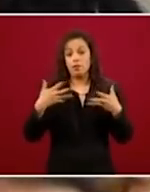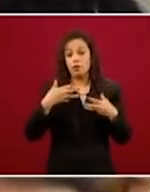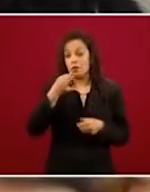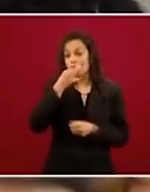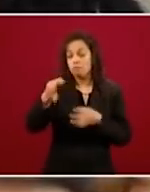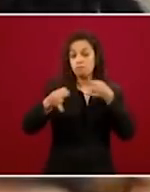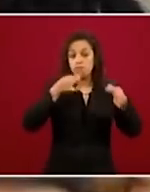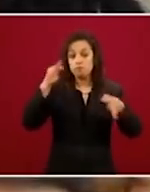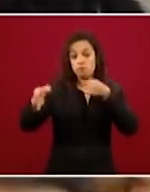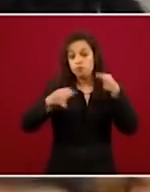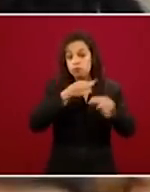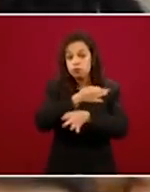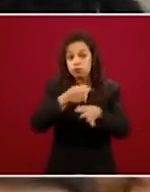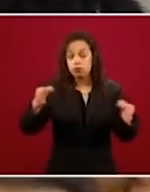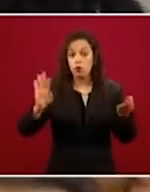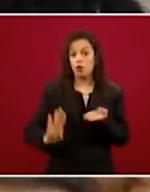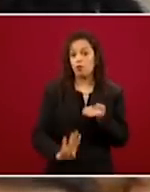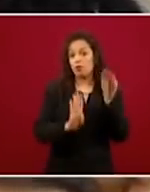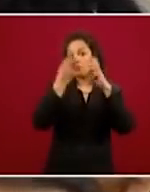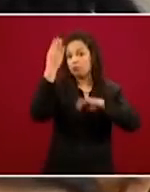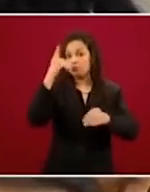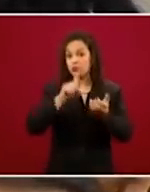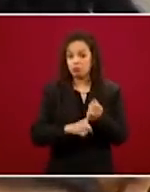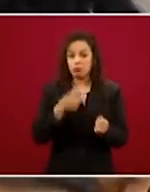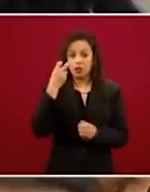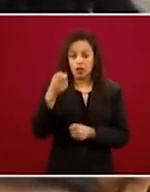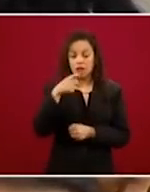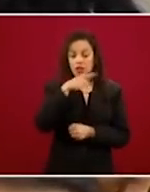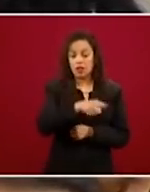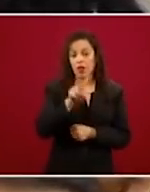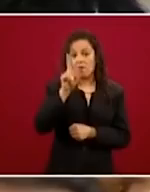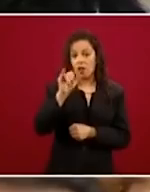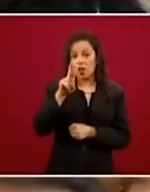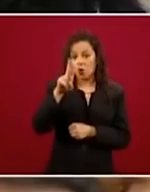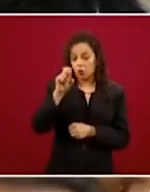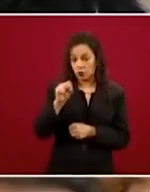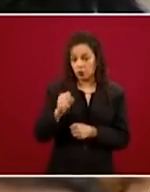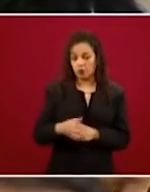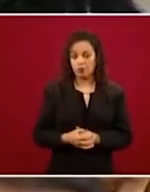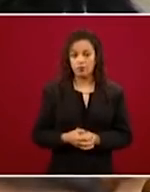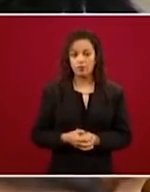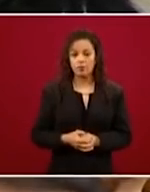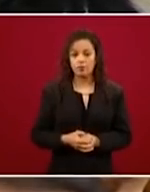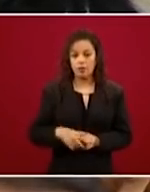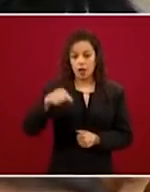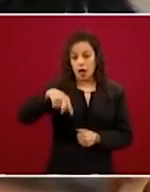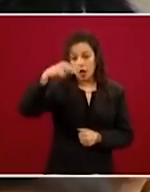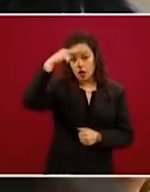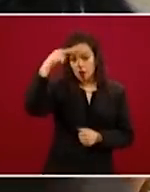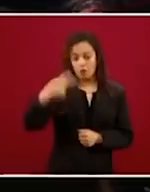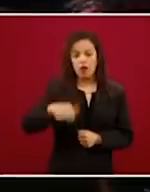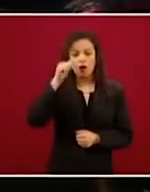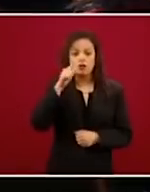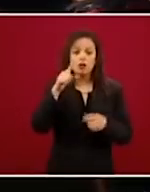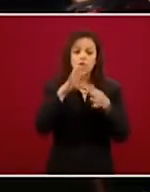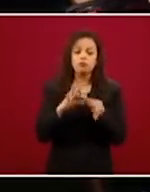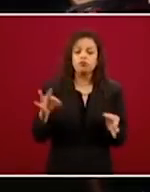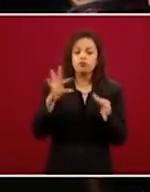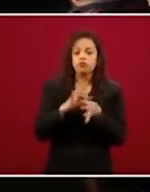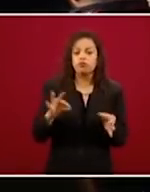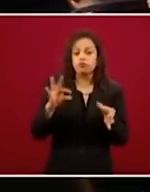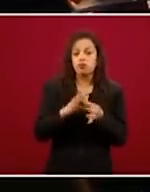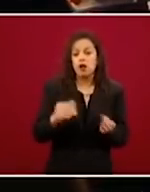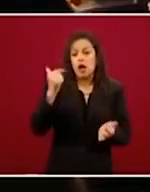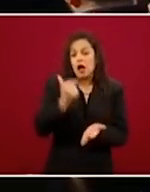alarmas mundiales y en méxico el discurso siempre ha sido de que no es catastrófico